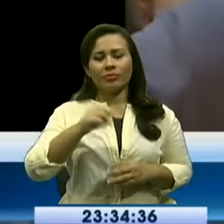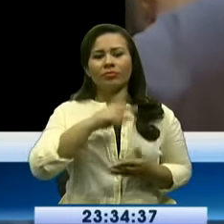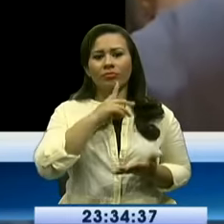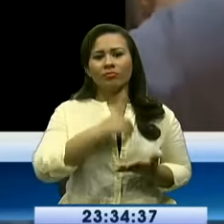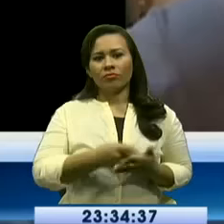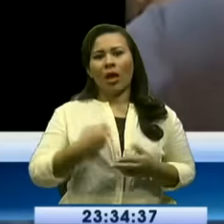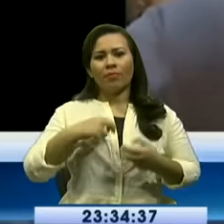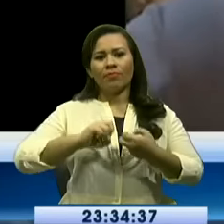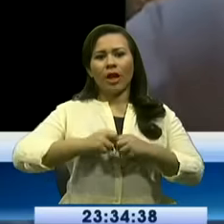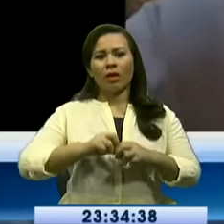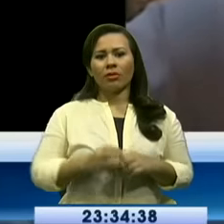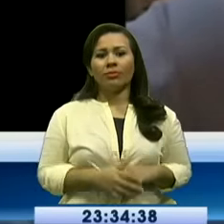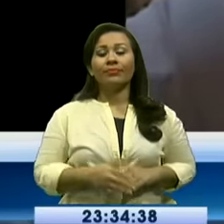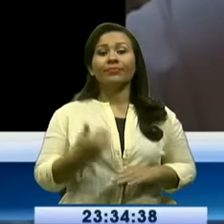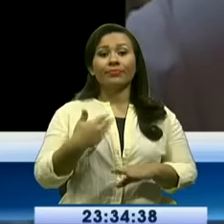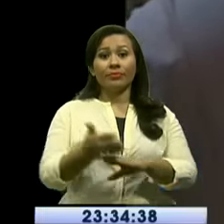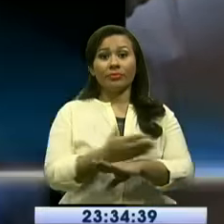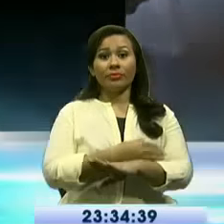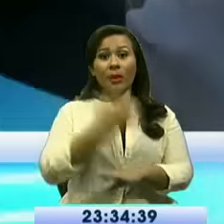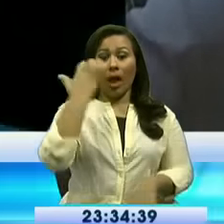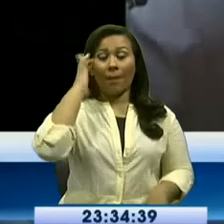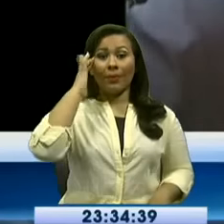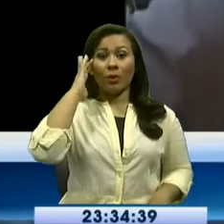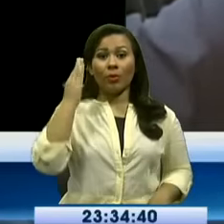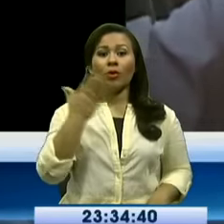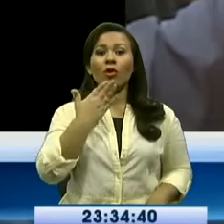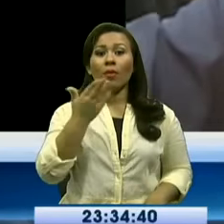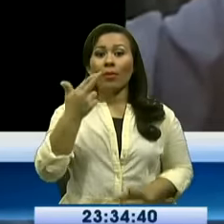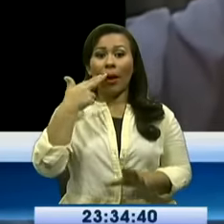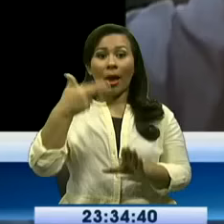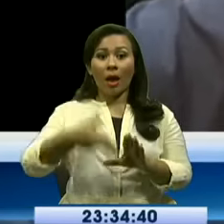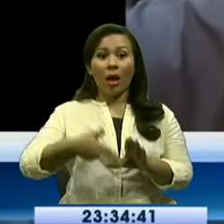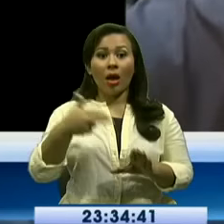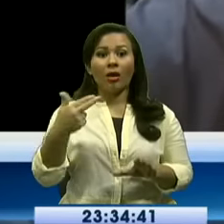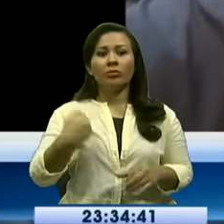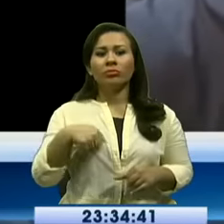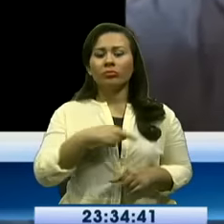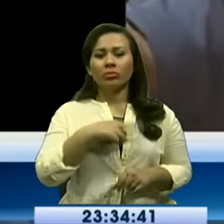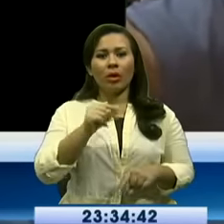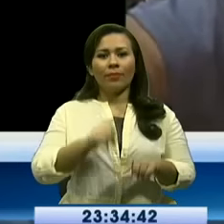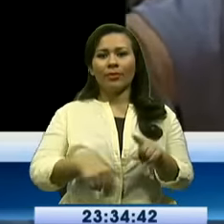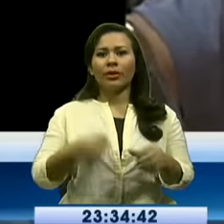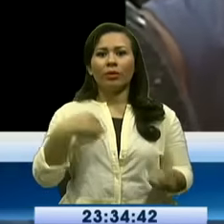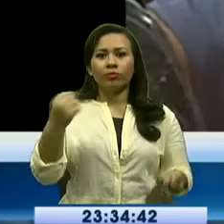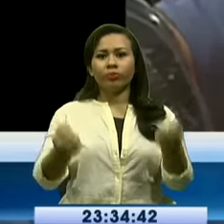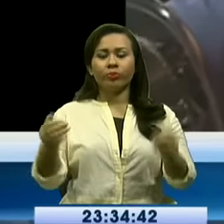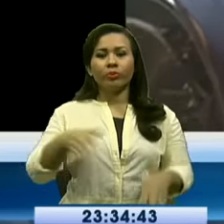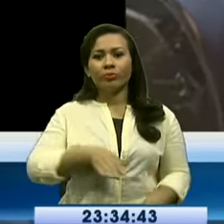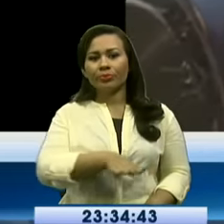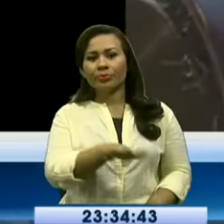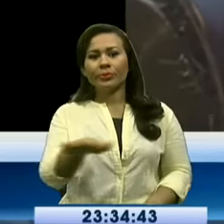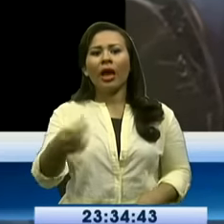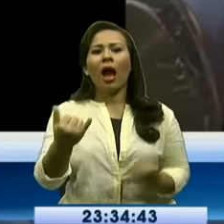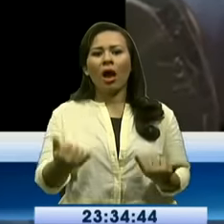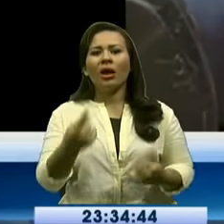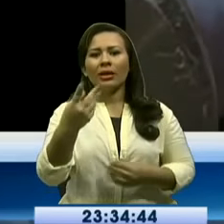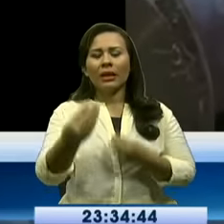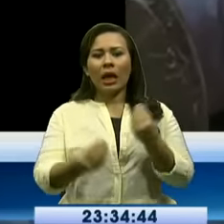porque nosotros estábamos preocupados por la situación del combustible, que no podíamos movilizarnos. ¿Y cómo estaban haciendo?